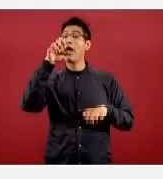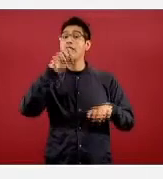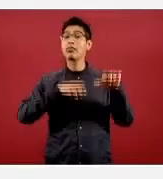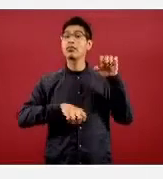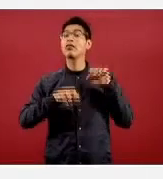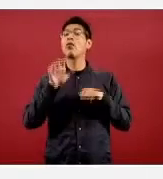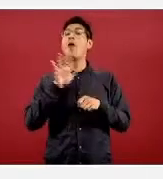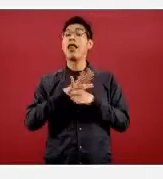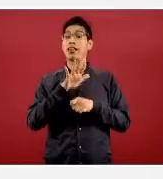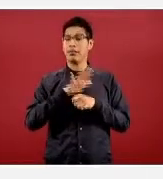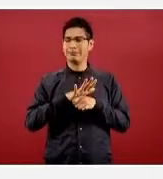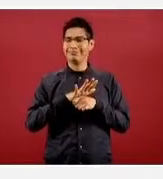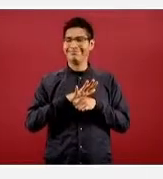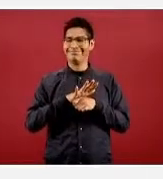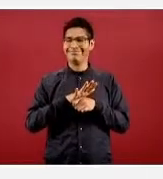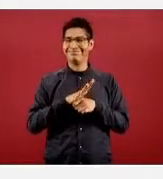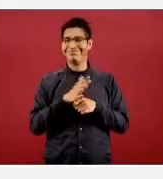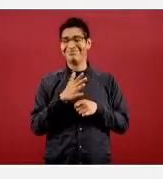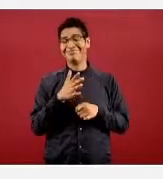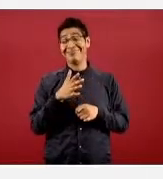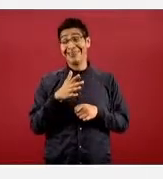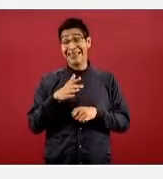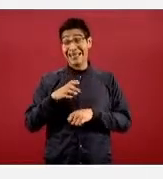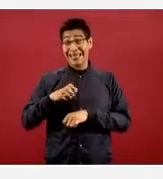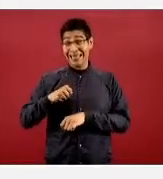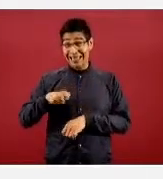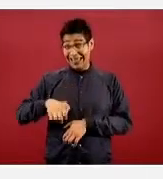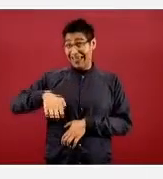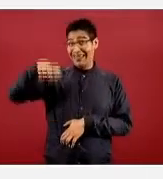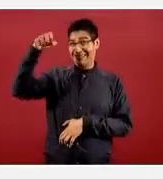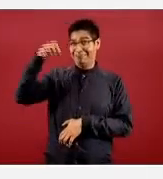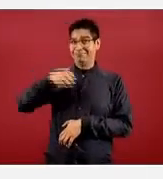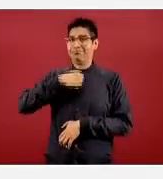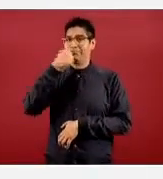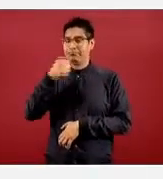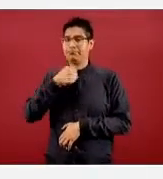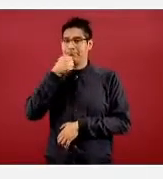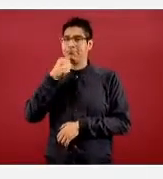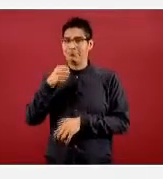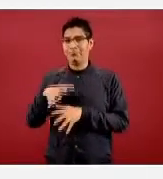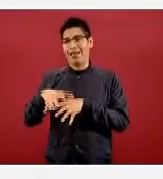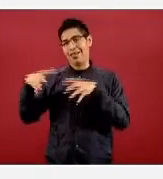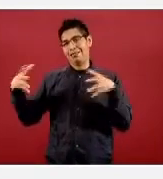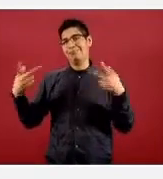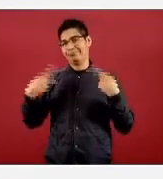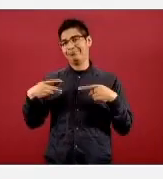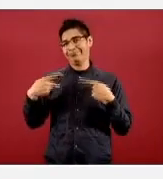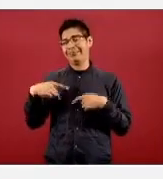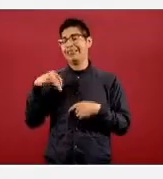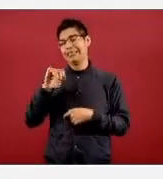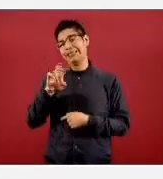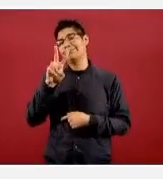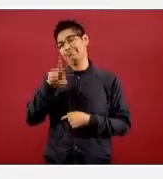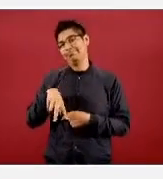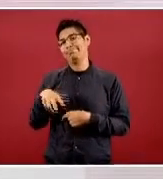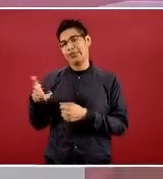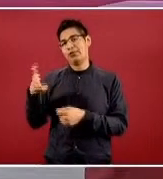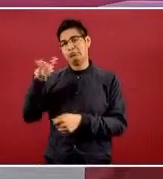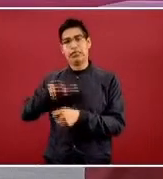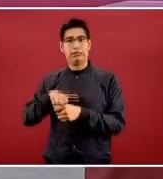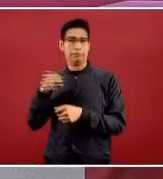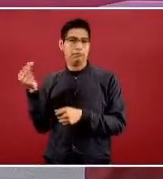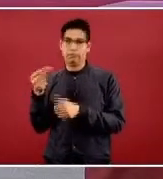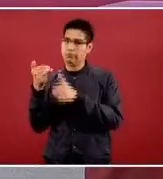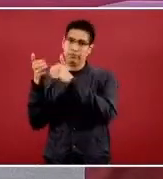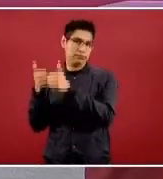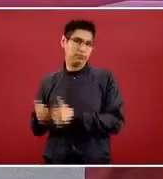cómo a medida que la edad avanza, tenemos una mayor proporción de personas que lógicamente terminan